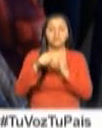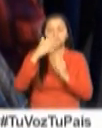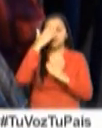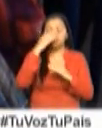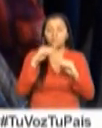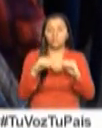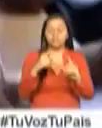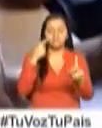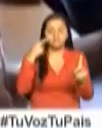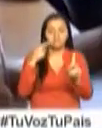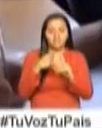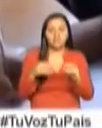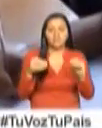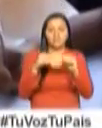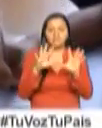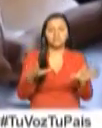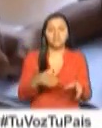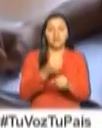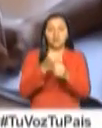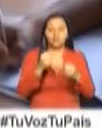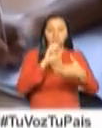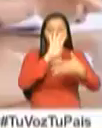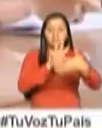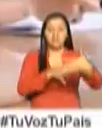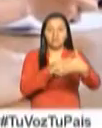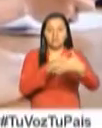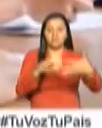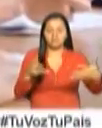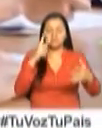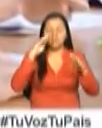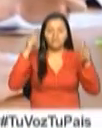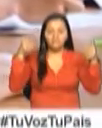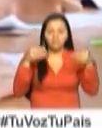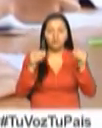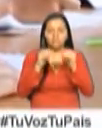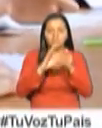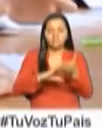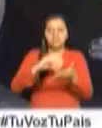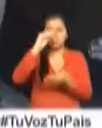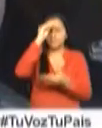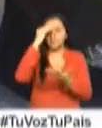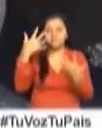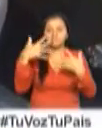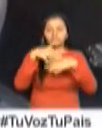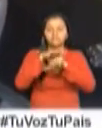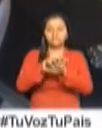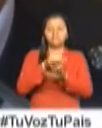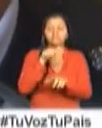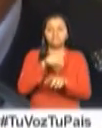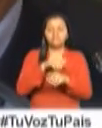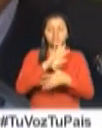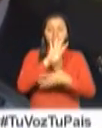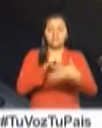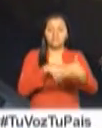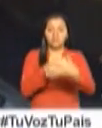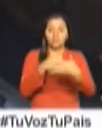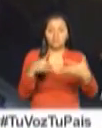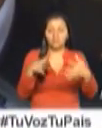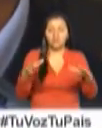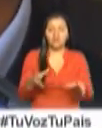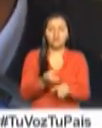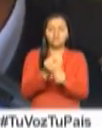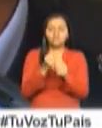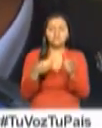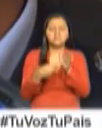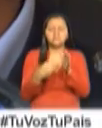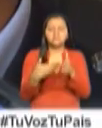señaló que se ha realizado un ajuste curricular, el cual está enfocado al aprendizaje integral. Este ajuste curricular